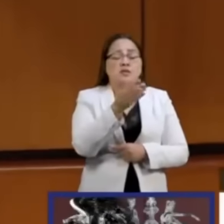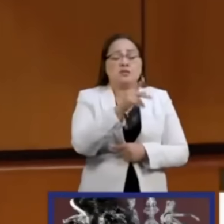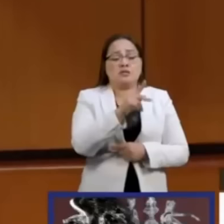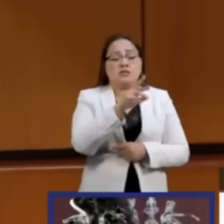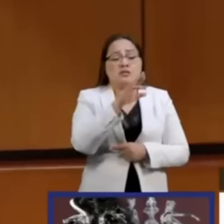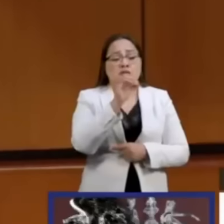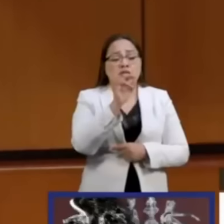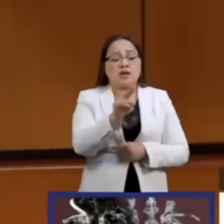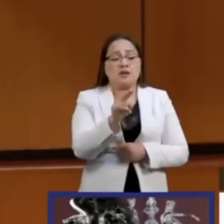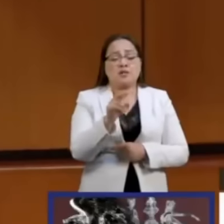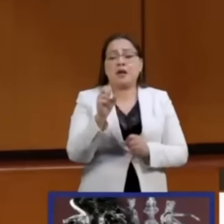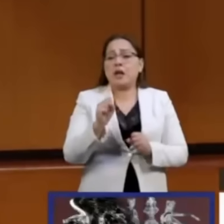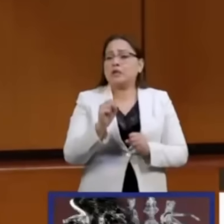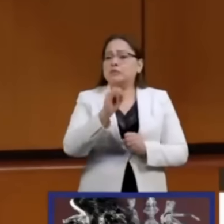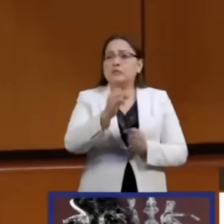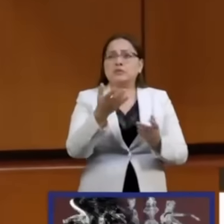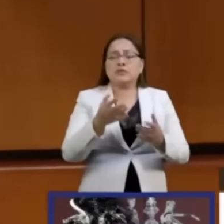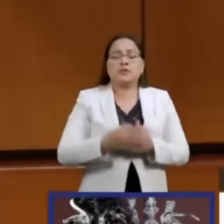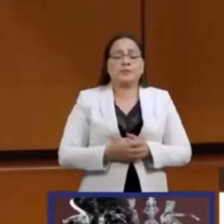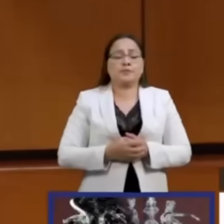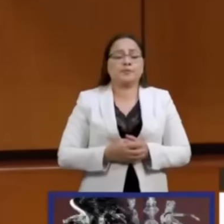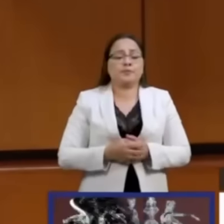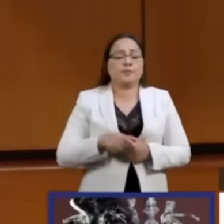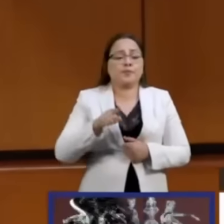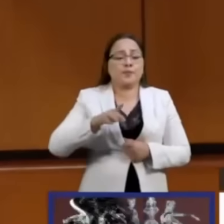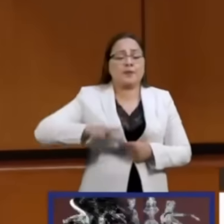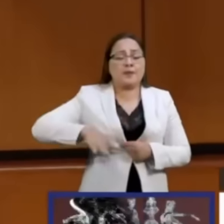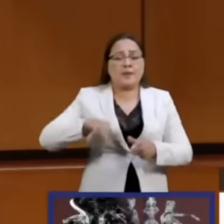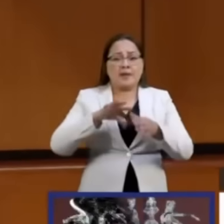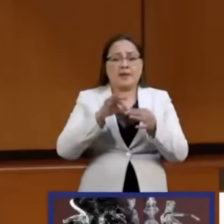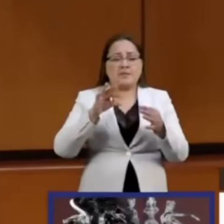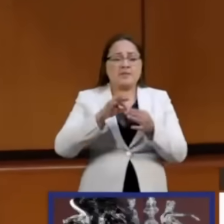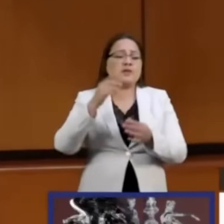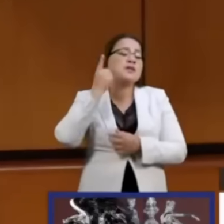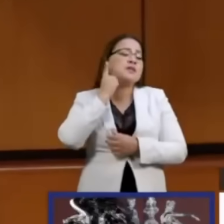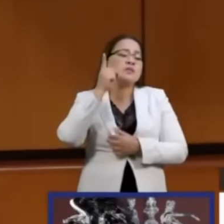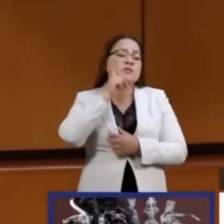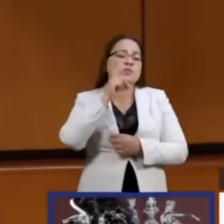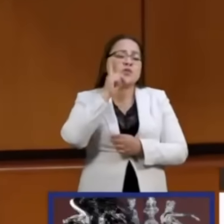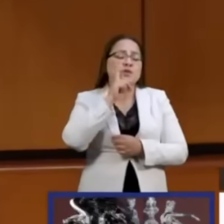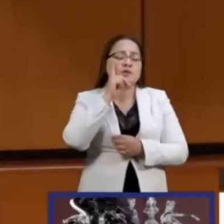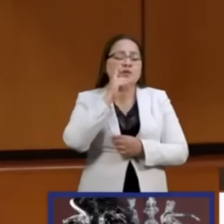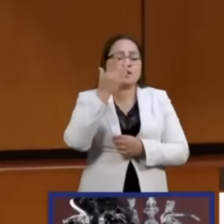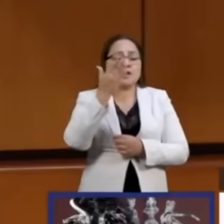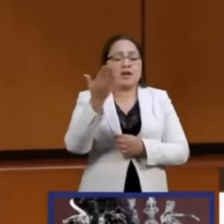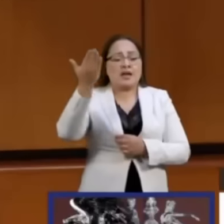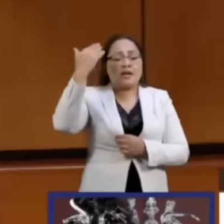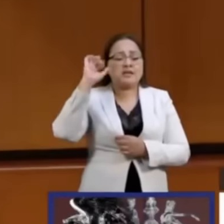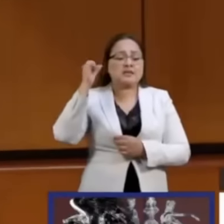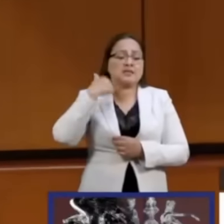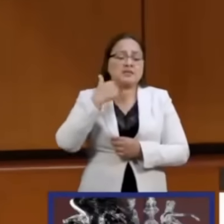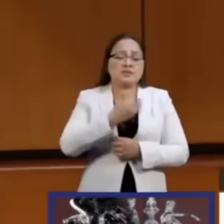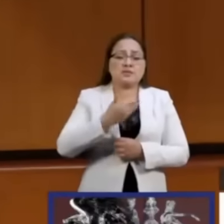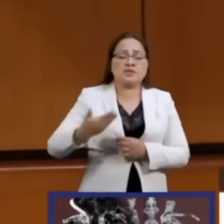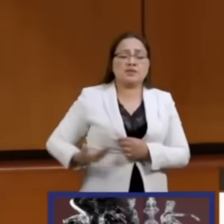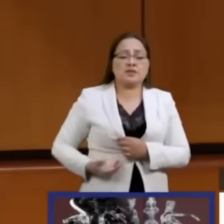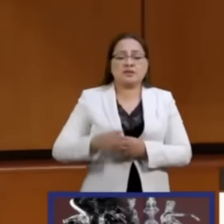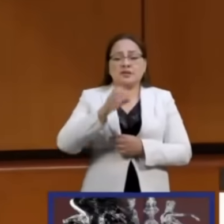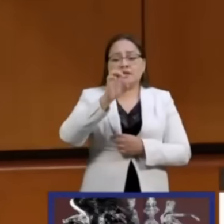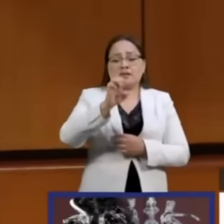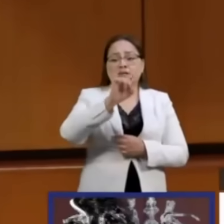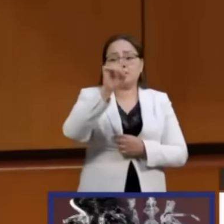Y justamente como usted comenta, diputada, el mandato de Ernesto Zedillo fue